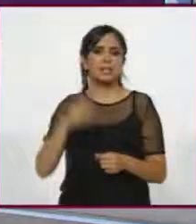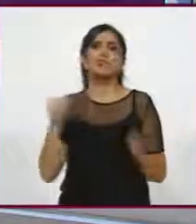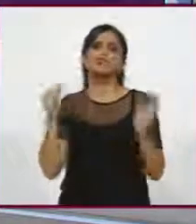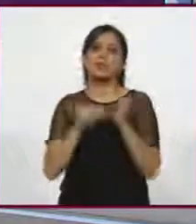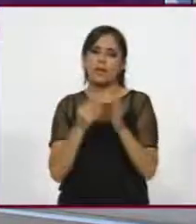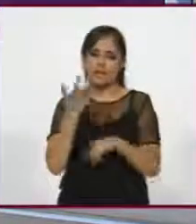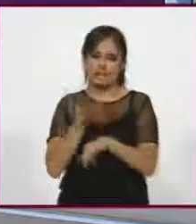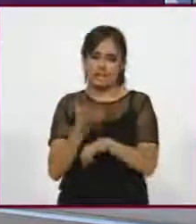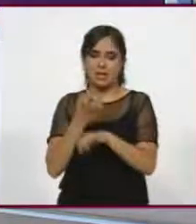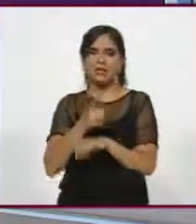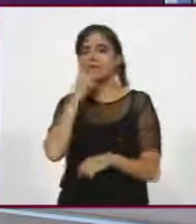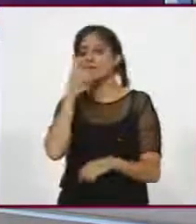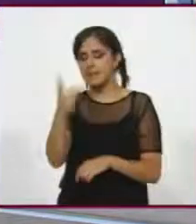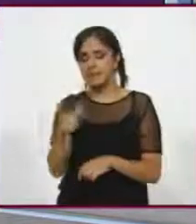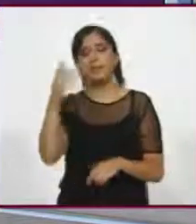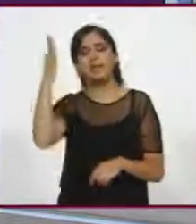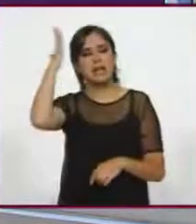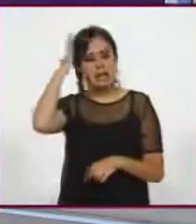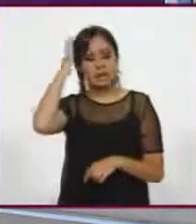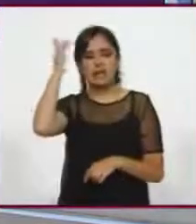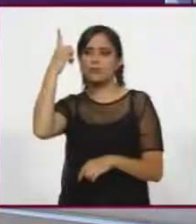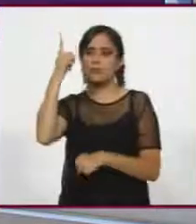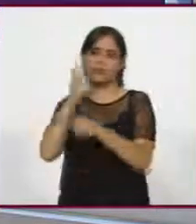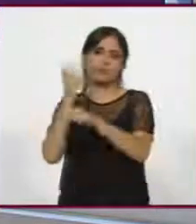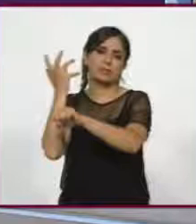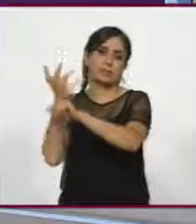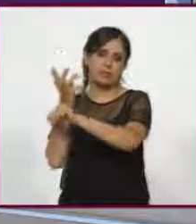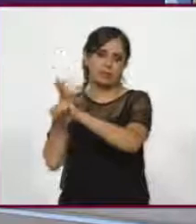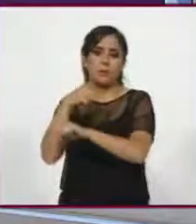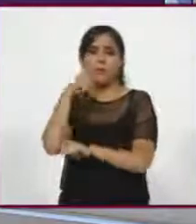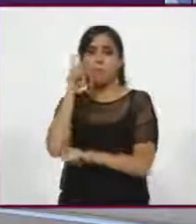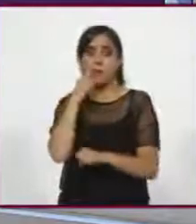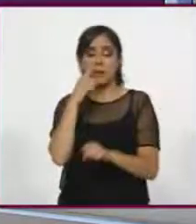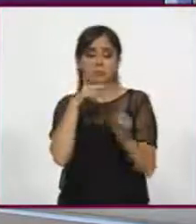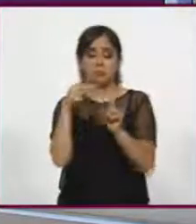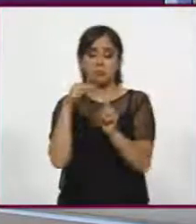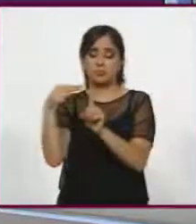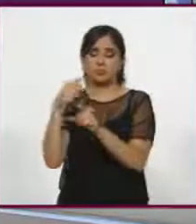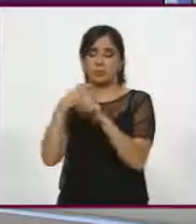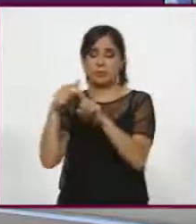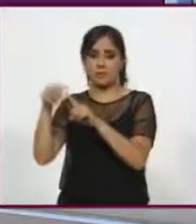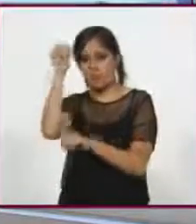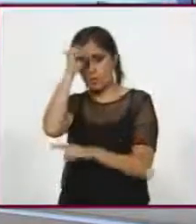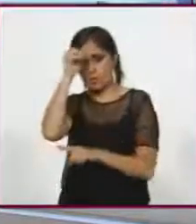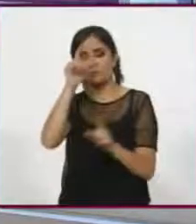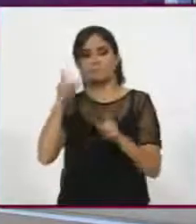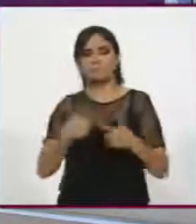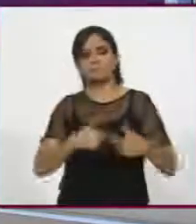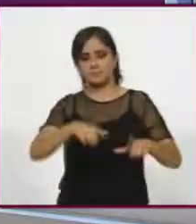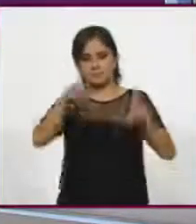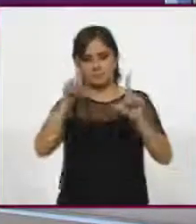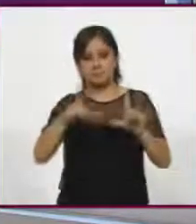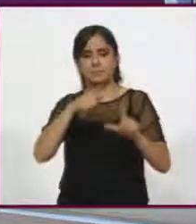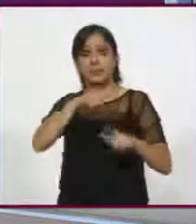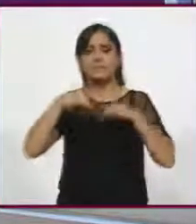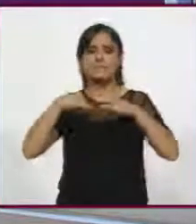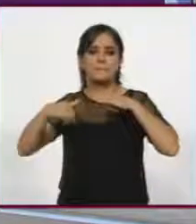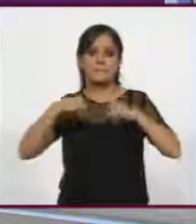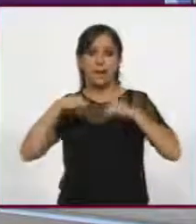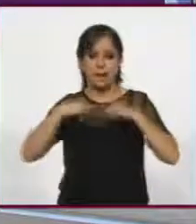Todavía Estados Unidos mantiene Estados Unidos, pero si ves, si hay un cambio de percepción muy claro. Siguiente gráfico es un